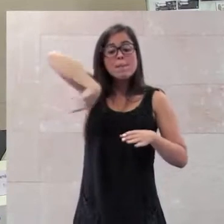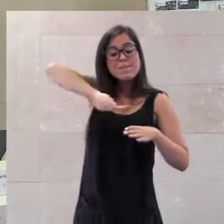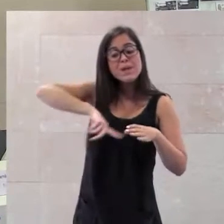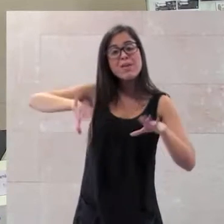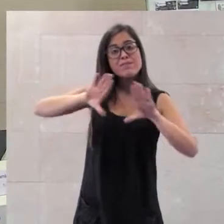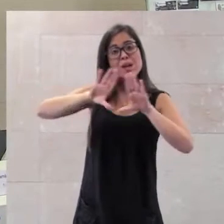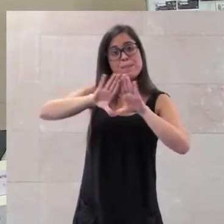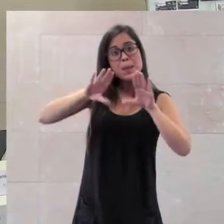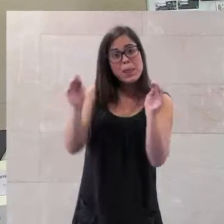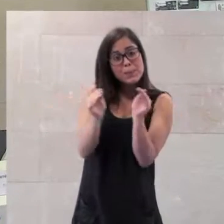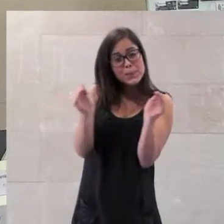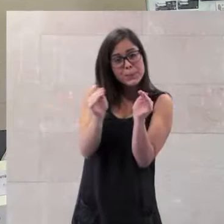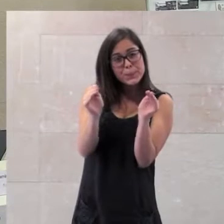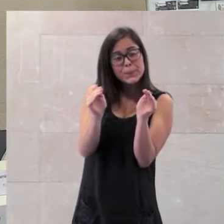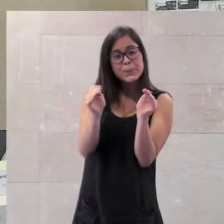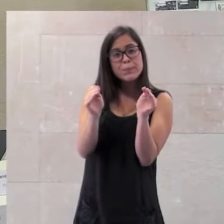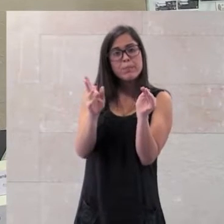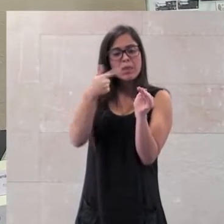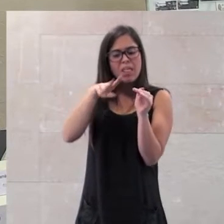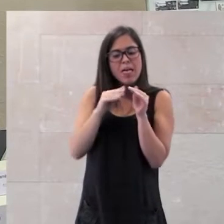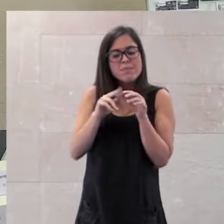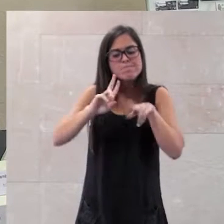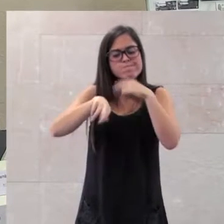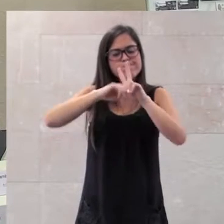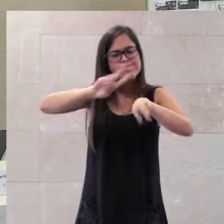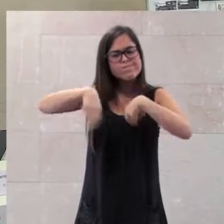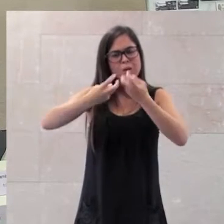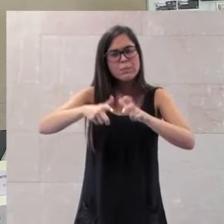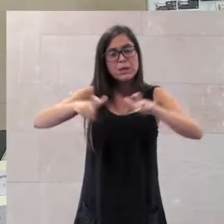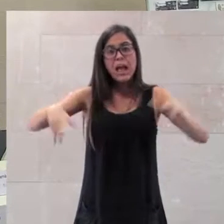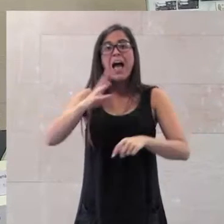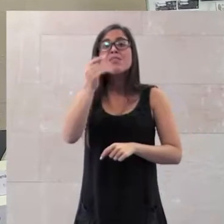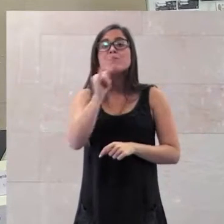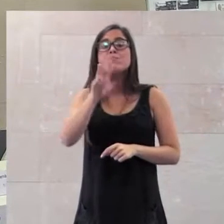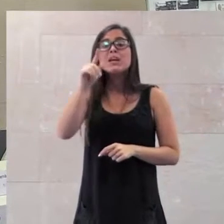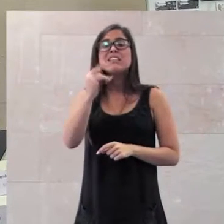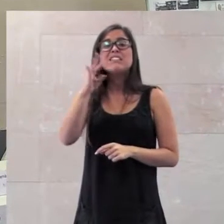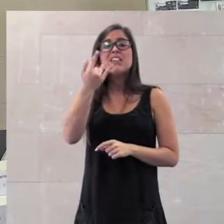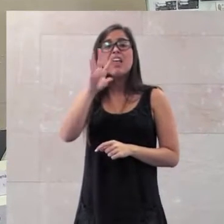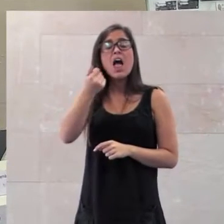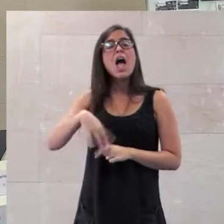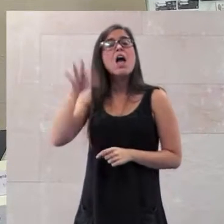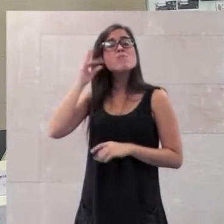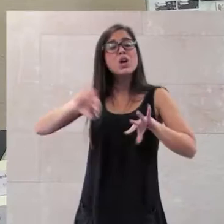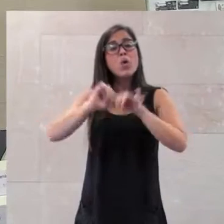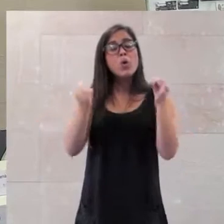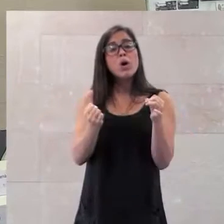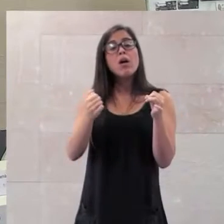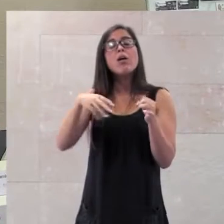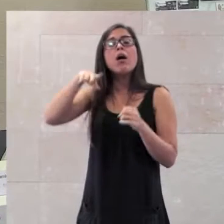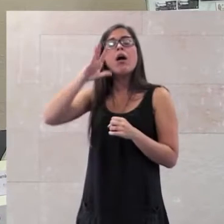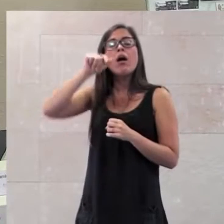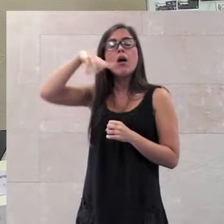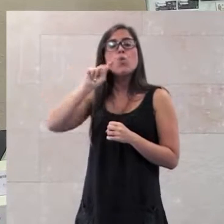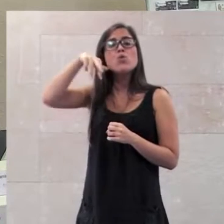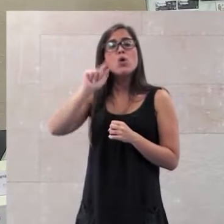chiquita y están haciendo algo para ampliarla. En Azpeitia, Emakume Chocoa. En Donostia, Emakume Etxea.